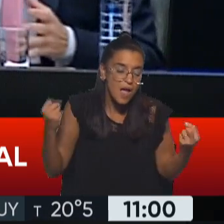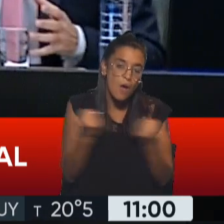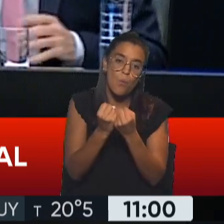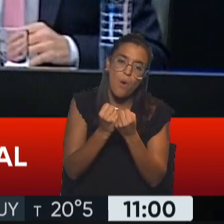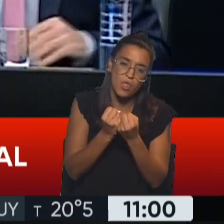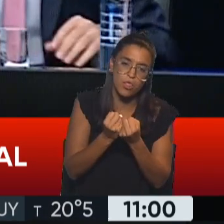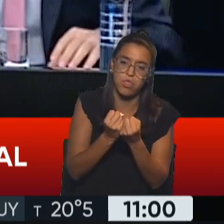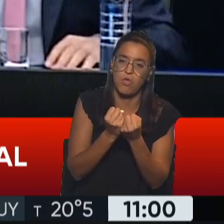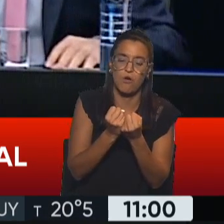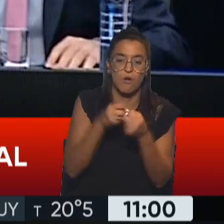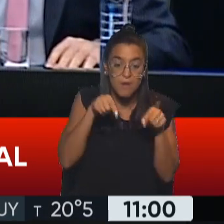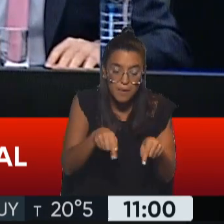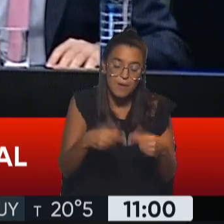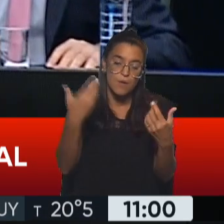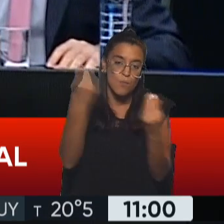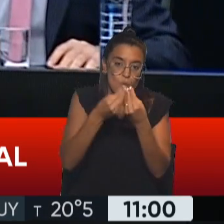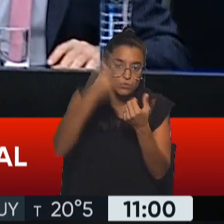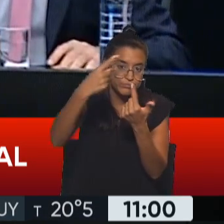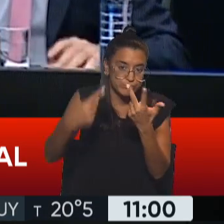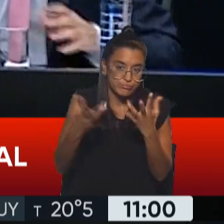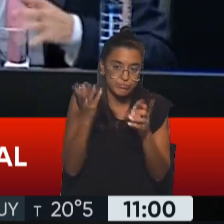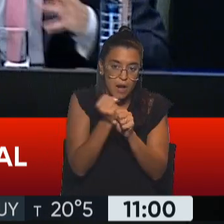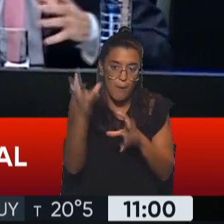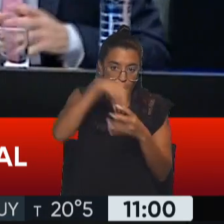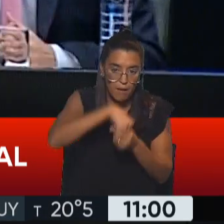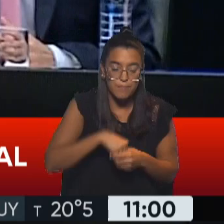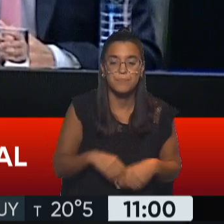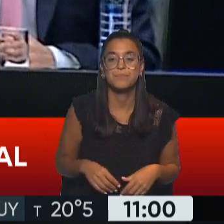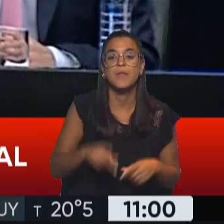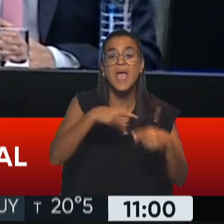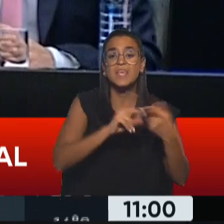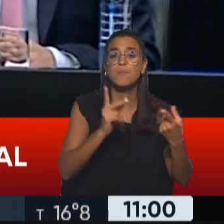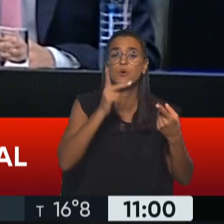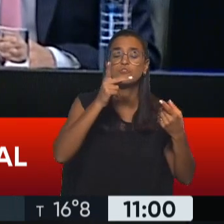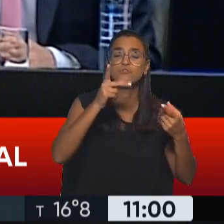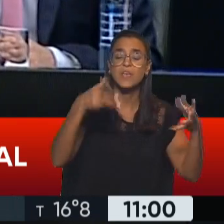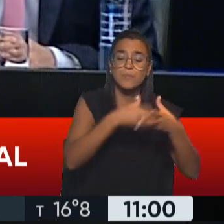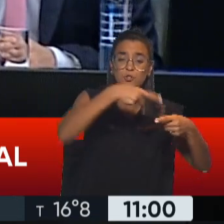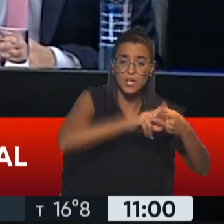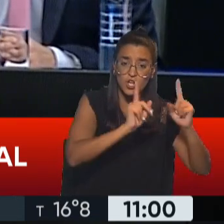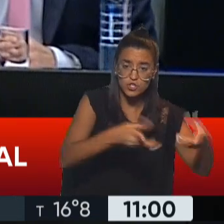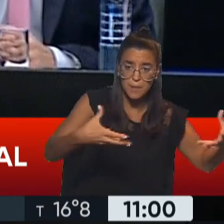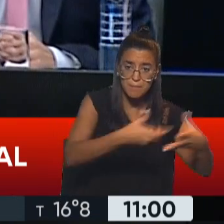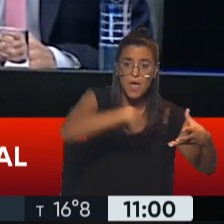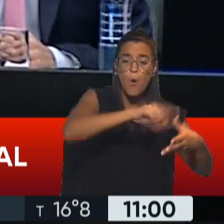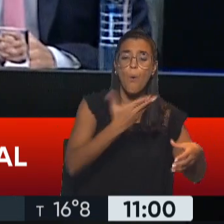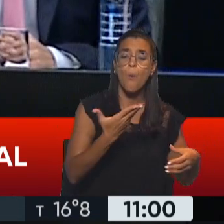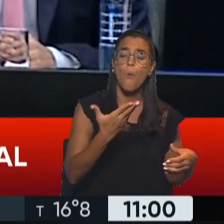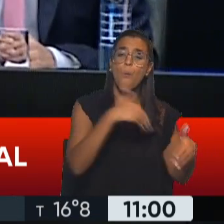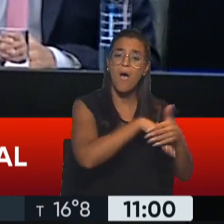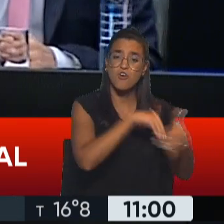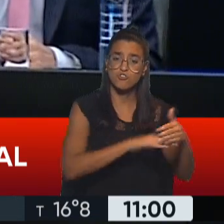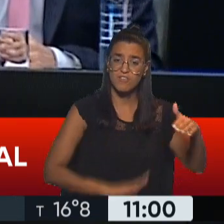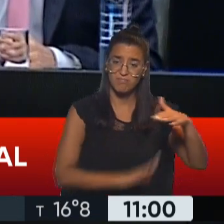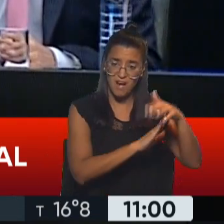tiene múltiples dimensiones. Dentro de los equipos técnicos también incluye a los equipos técnicos del Banco Central de la República